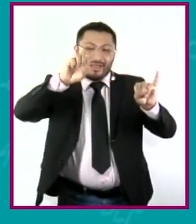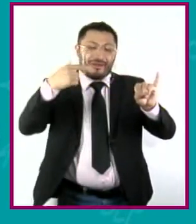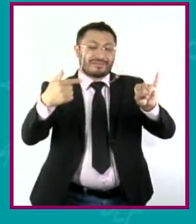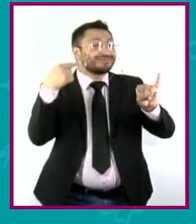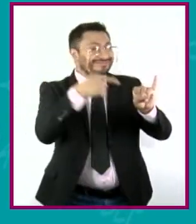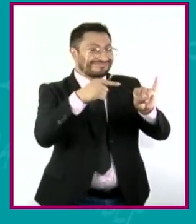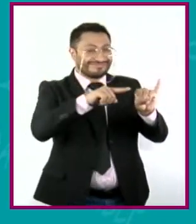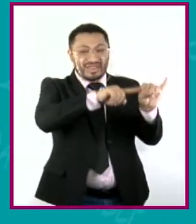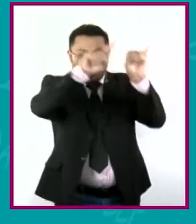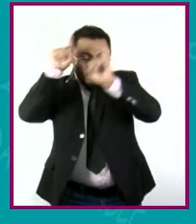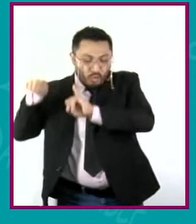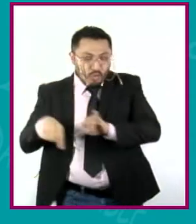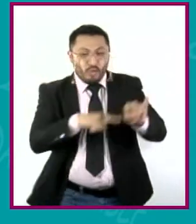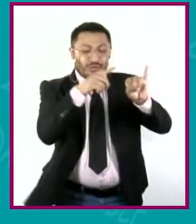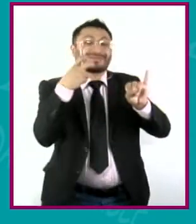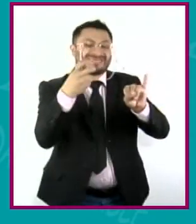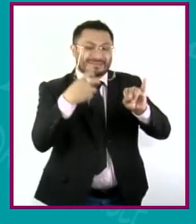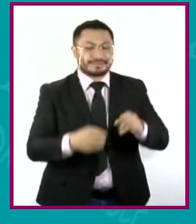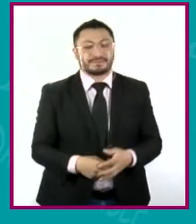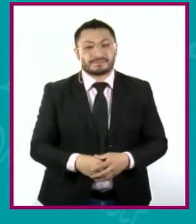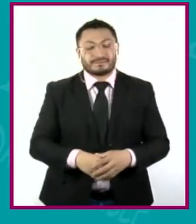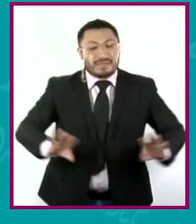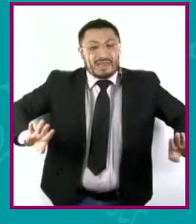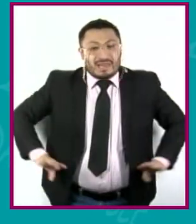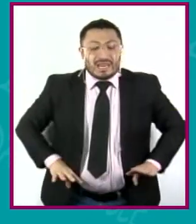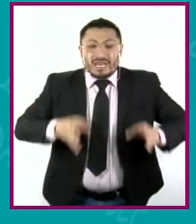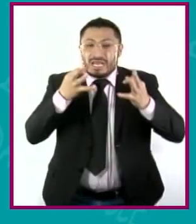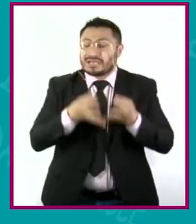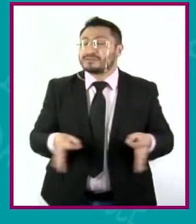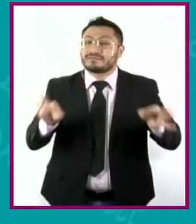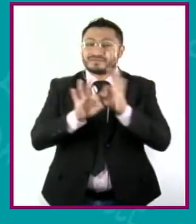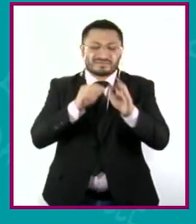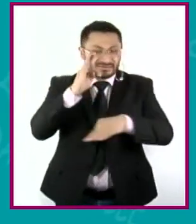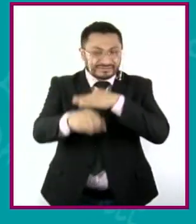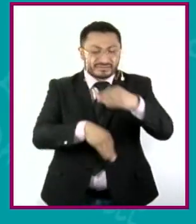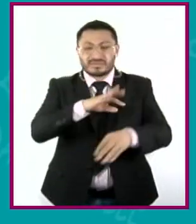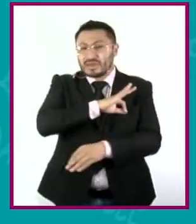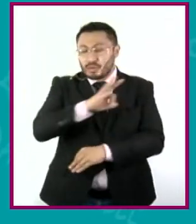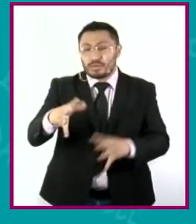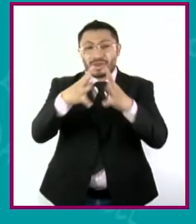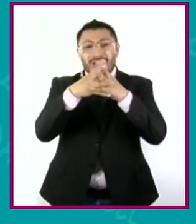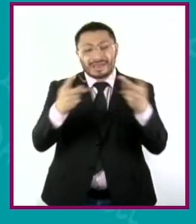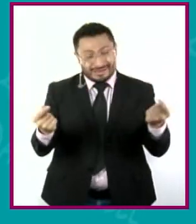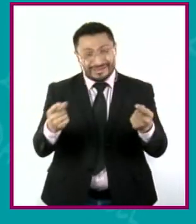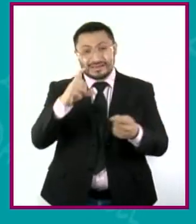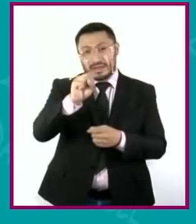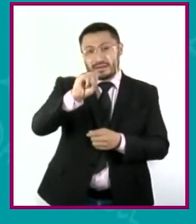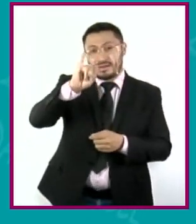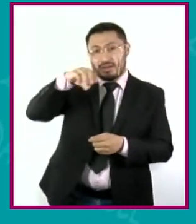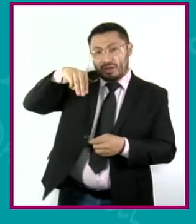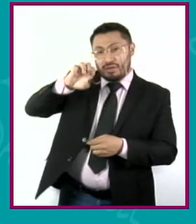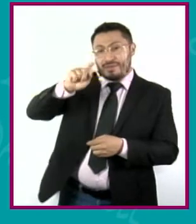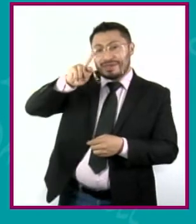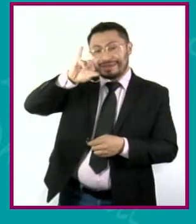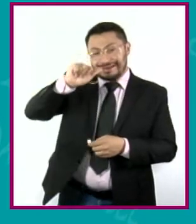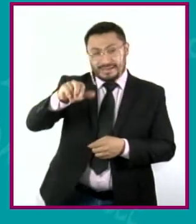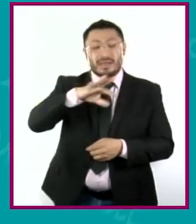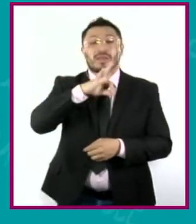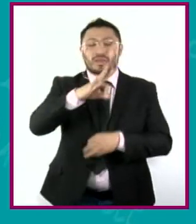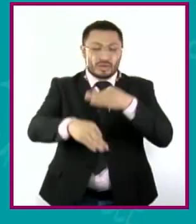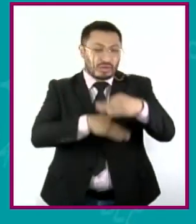Esto es una propiedad importante. Toda simetría puede deshacerse. Es decir, para toda simetría